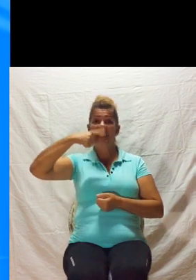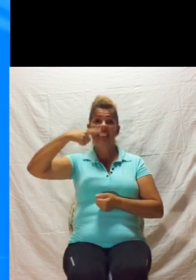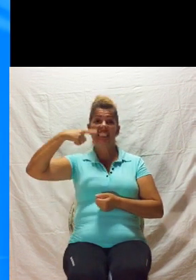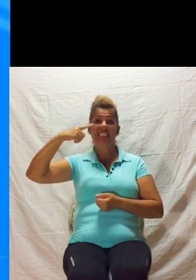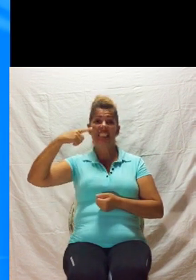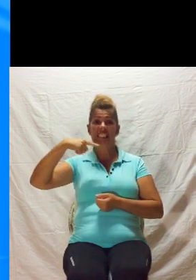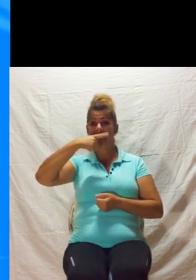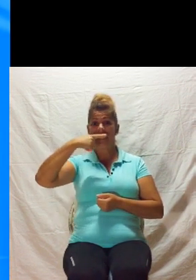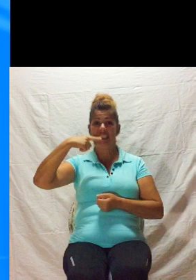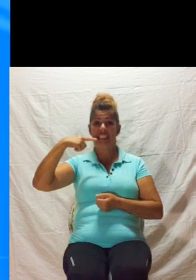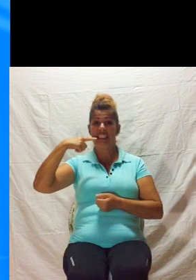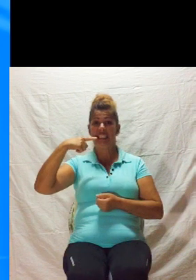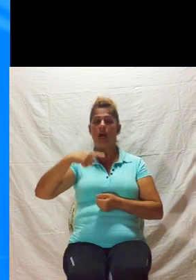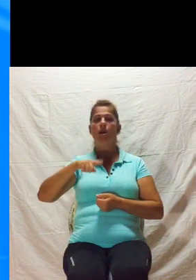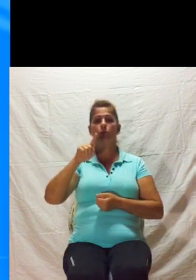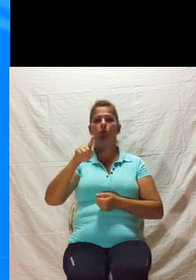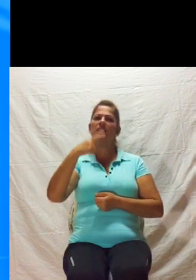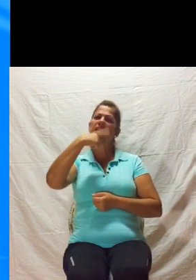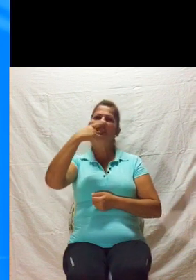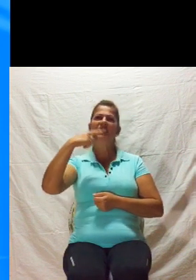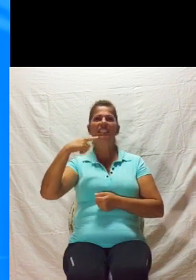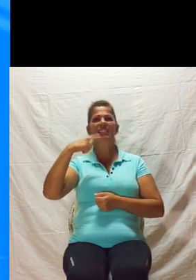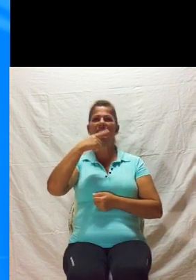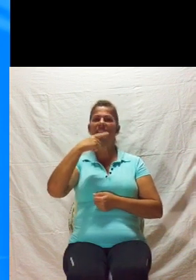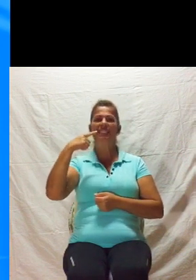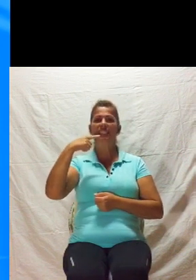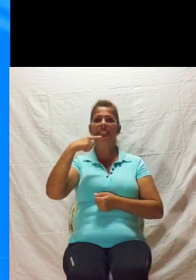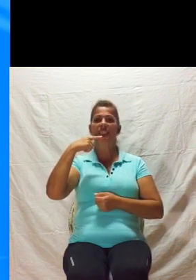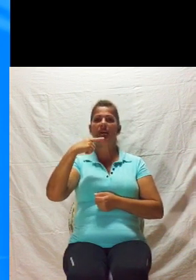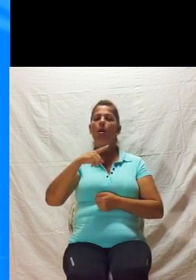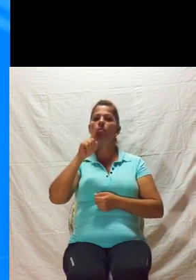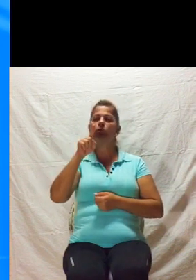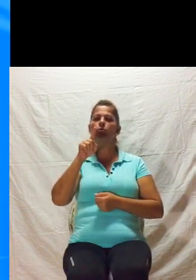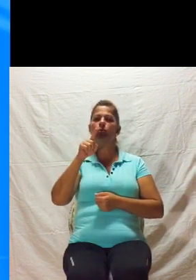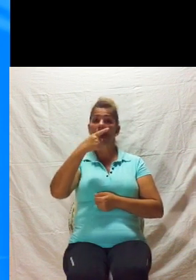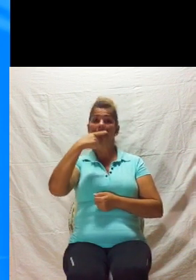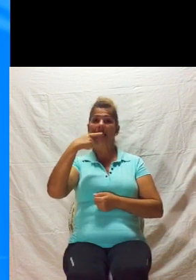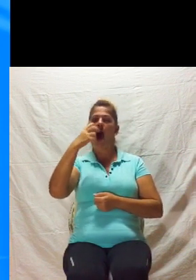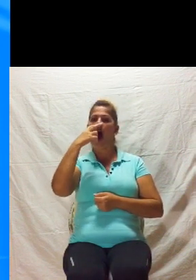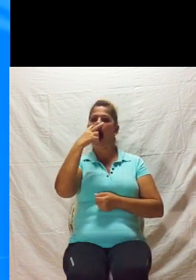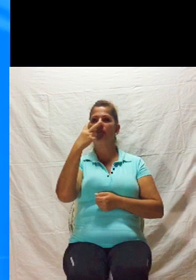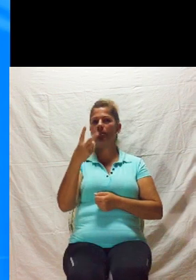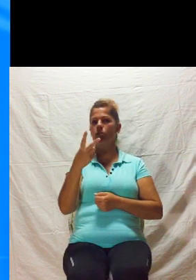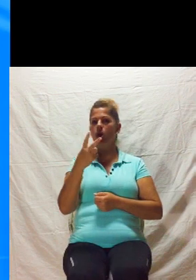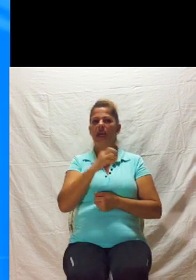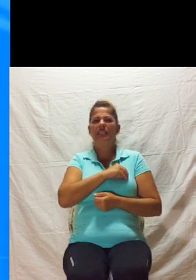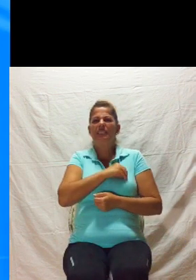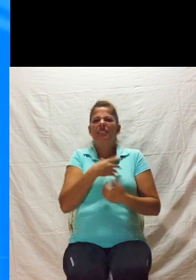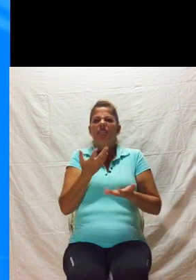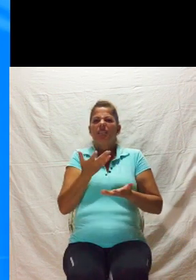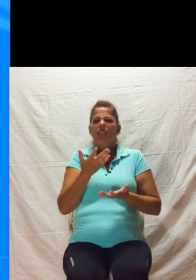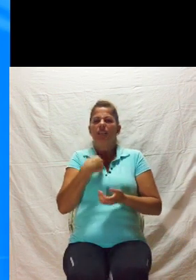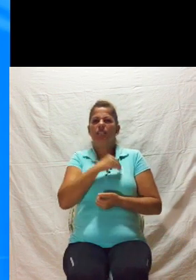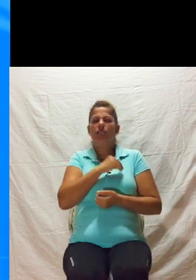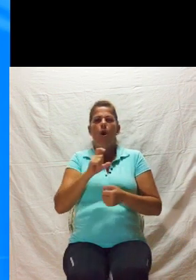2. Cepillándome los dientes. Mientras me cepillo los dientes, atiendo a